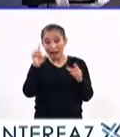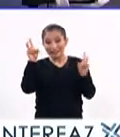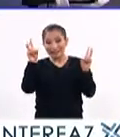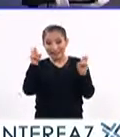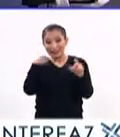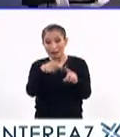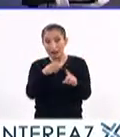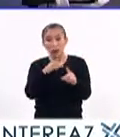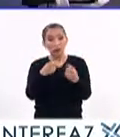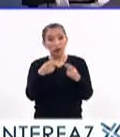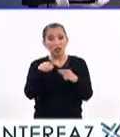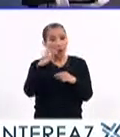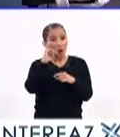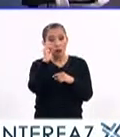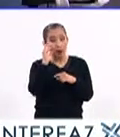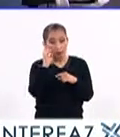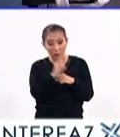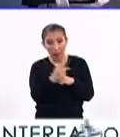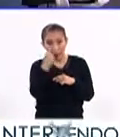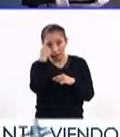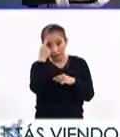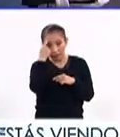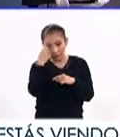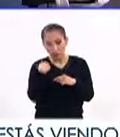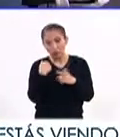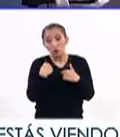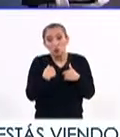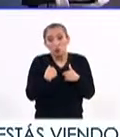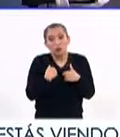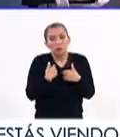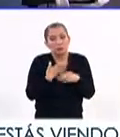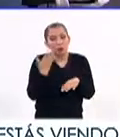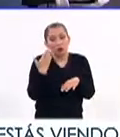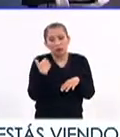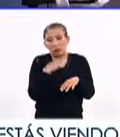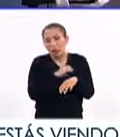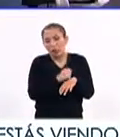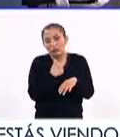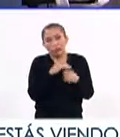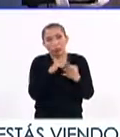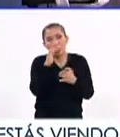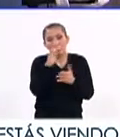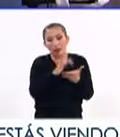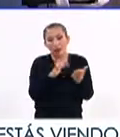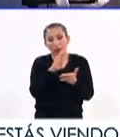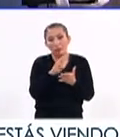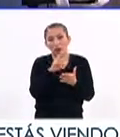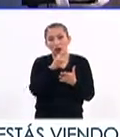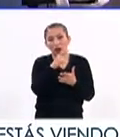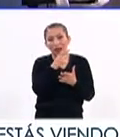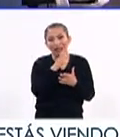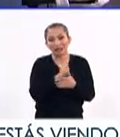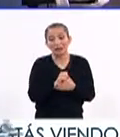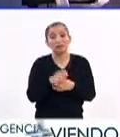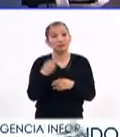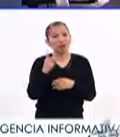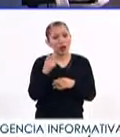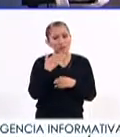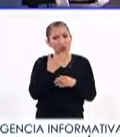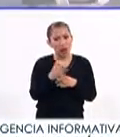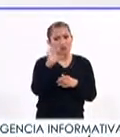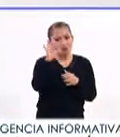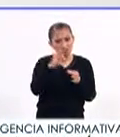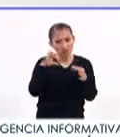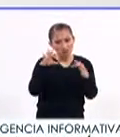yo ni siquiera las tenía registradas en mi cabeza y vamos que yo soy un devoto y agradecido lector de Borges, pero están muy